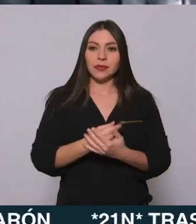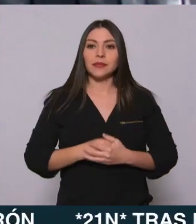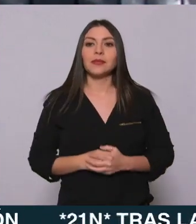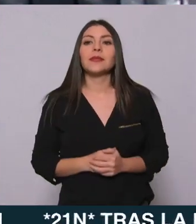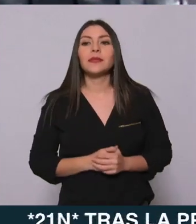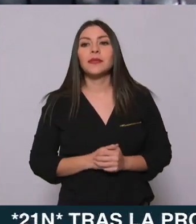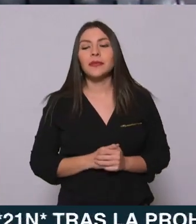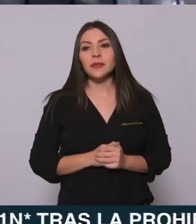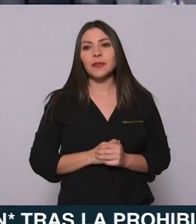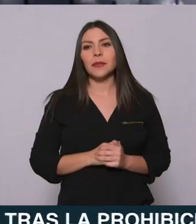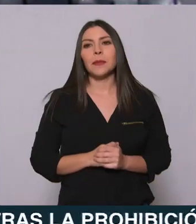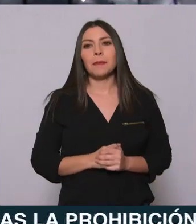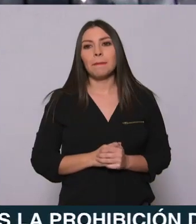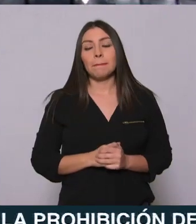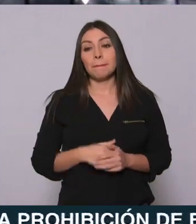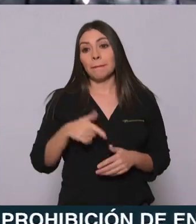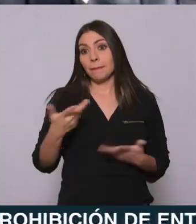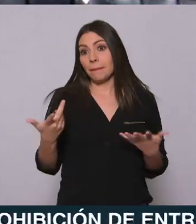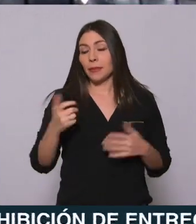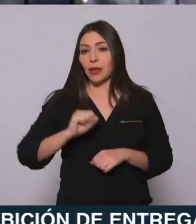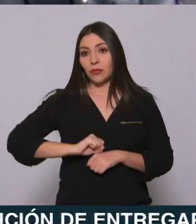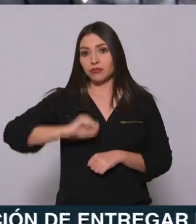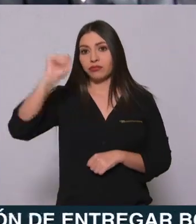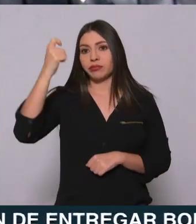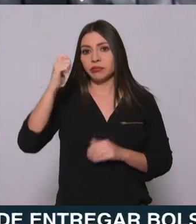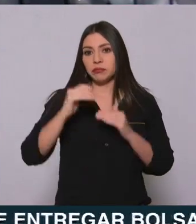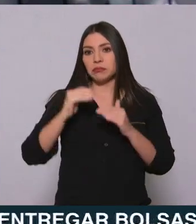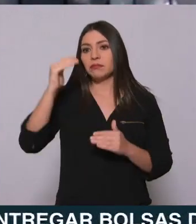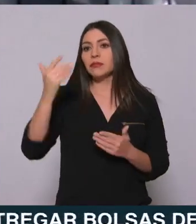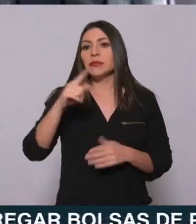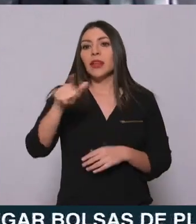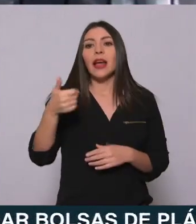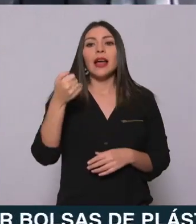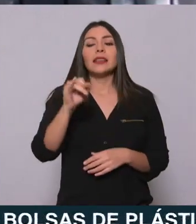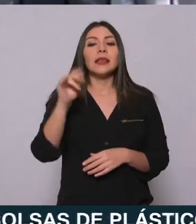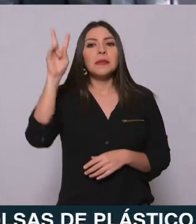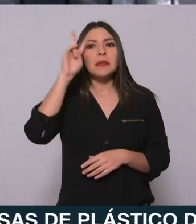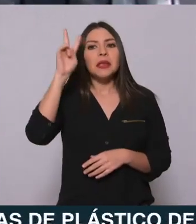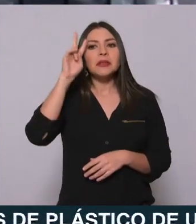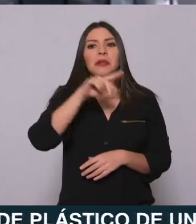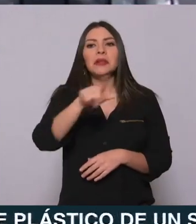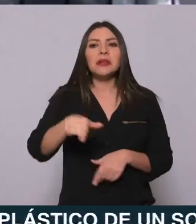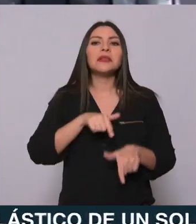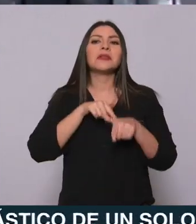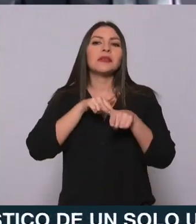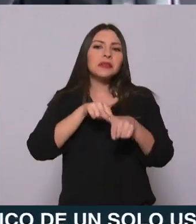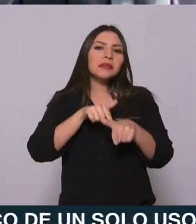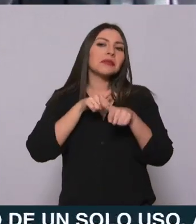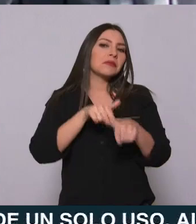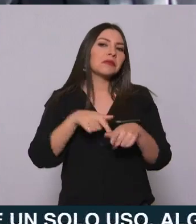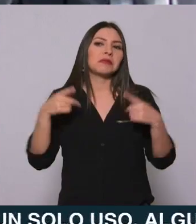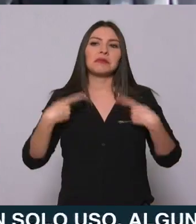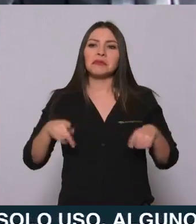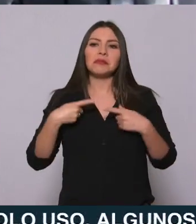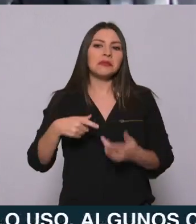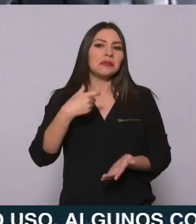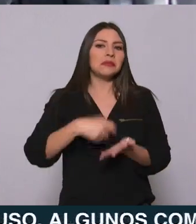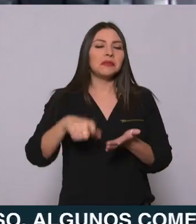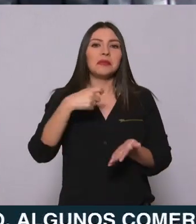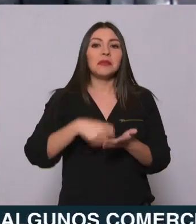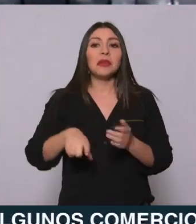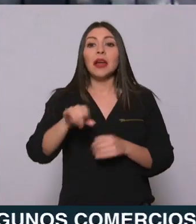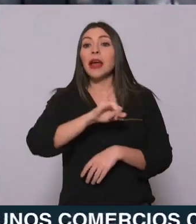así de sopetón, pero de eso, como dicen que es el vicio, pues sigue, lo siguen comprando, eso nunca se va a